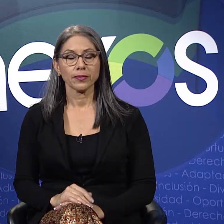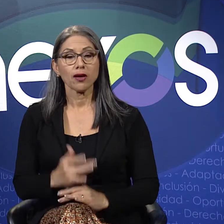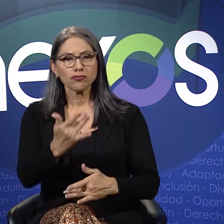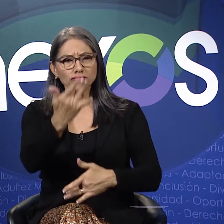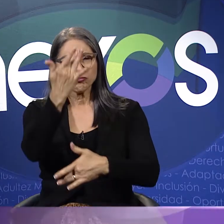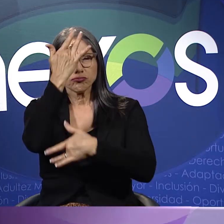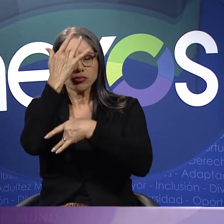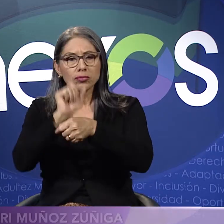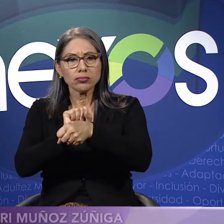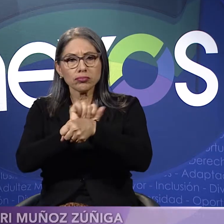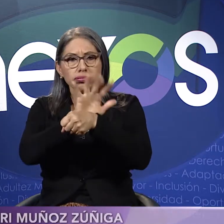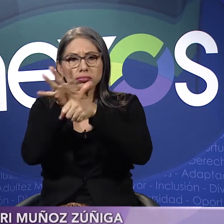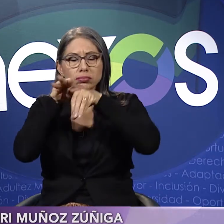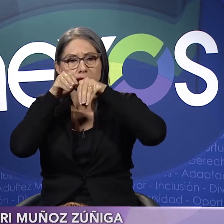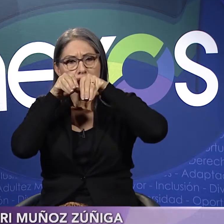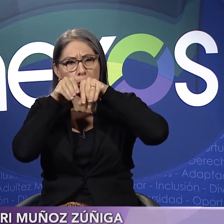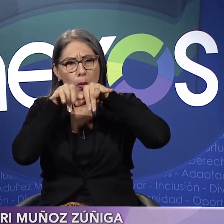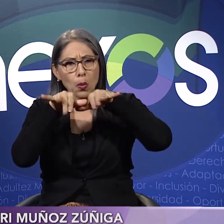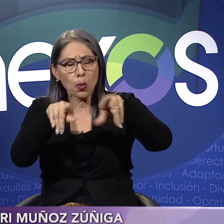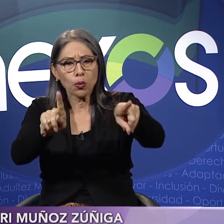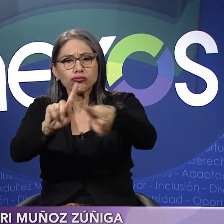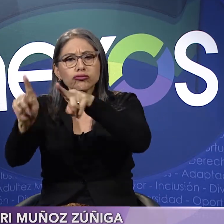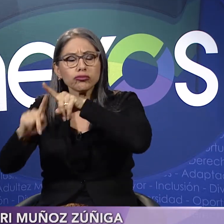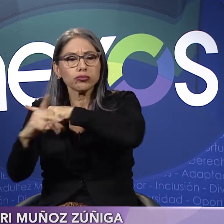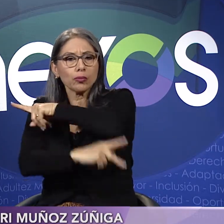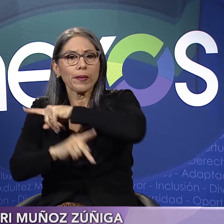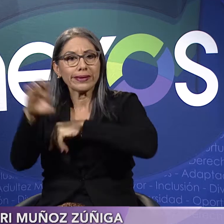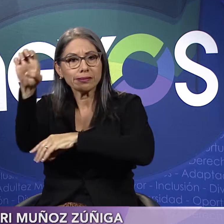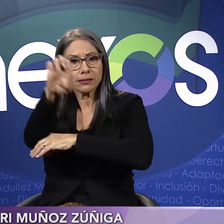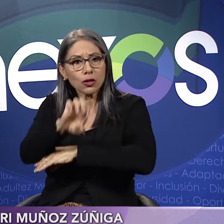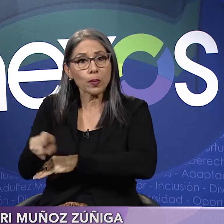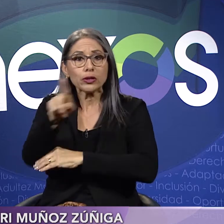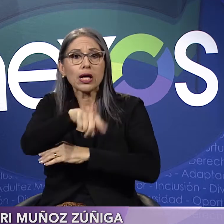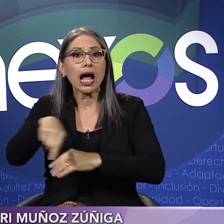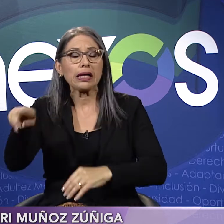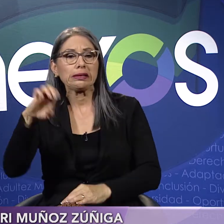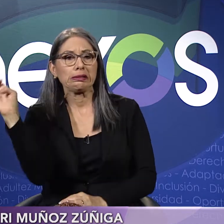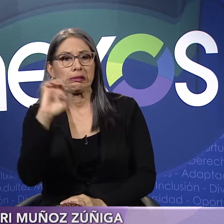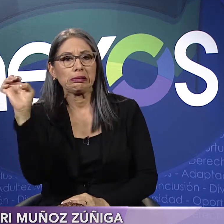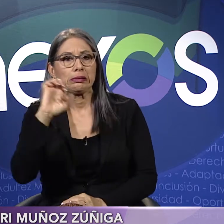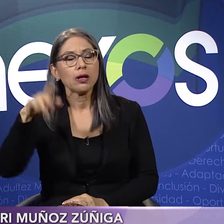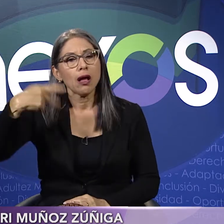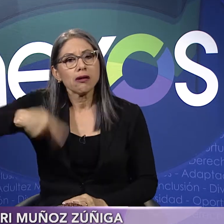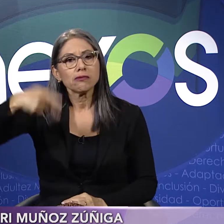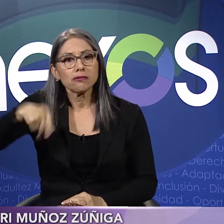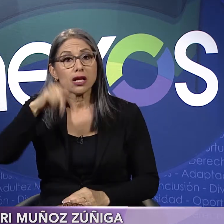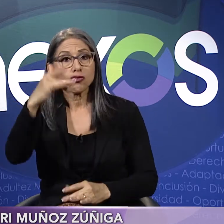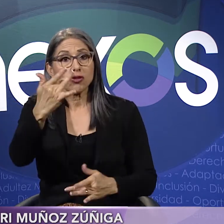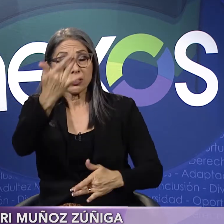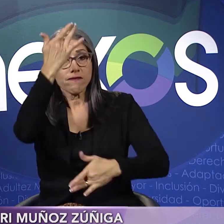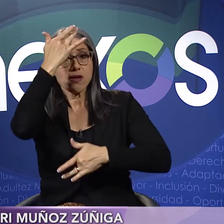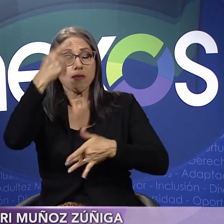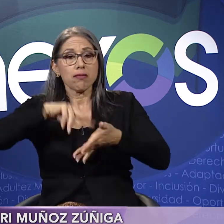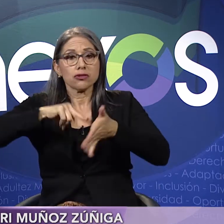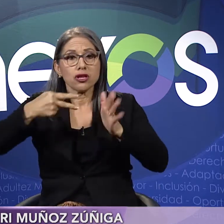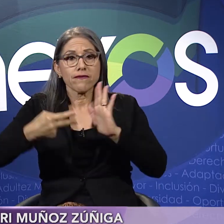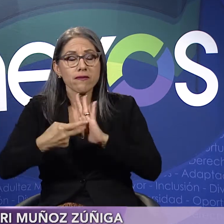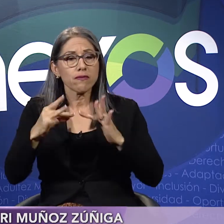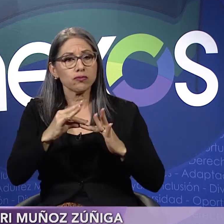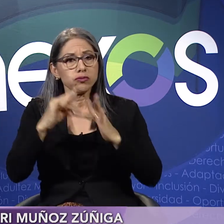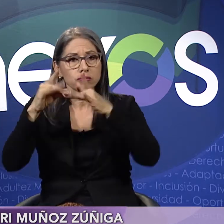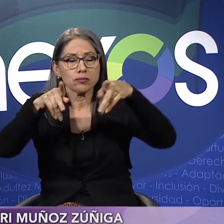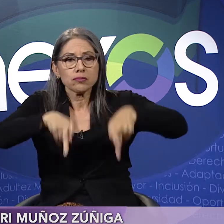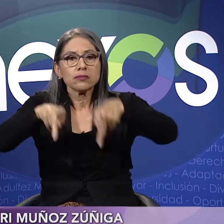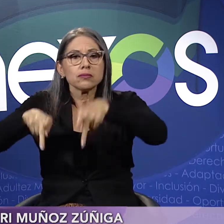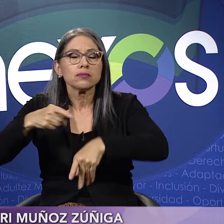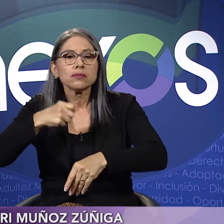Con la expansión del contagio del COVID-19 en países europeos, se activaban las alarmas del riesgo que esta enfermedad representaba, en particular